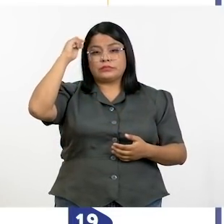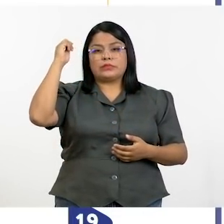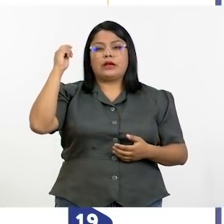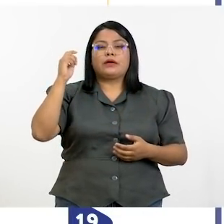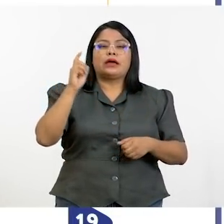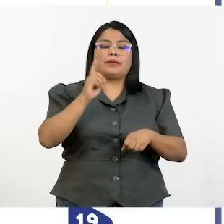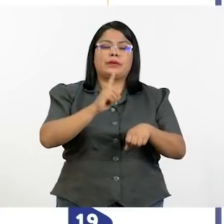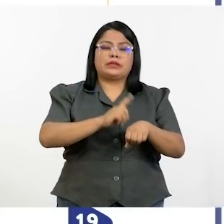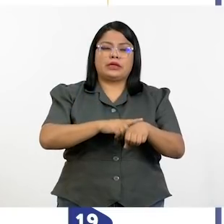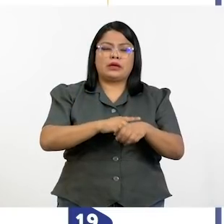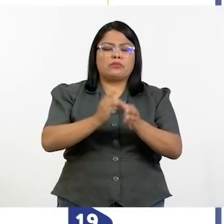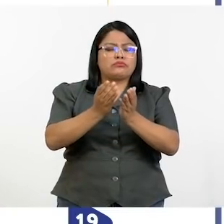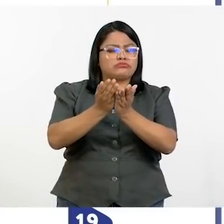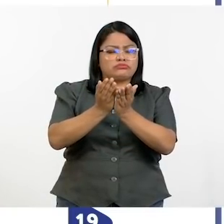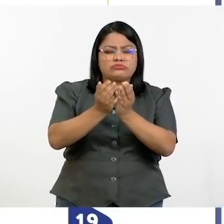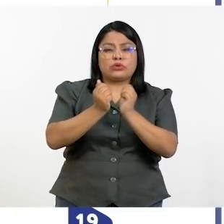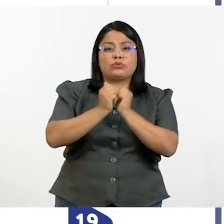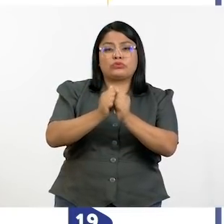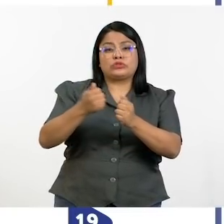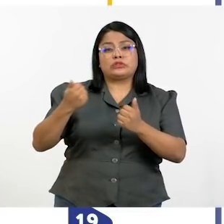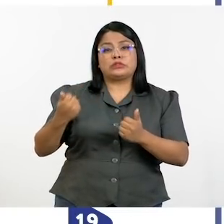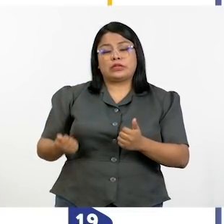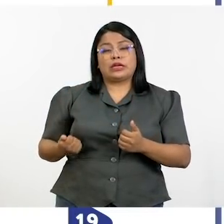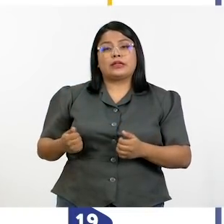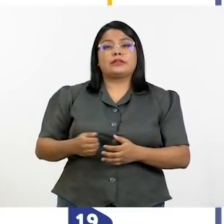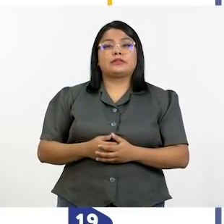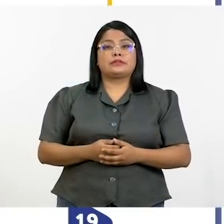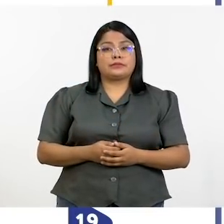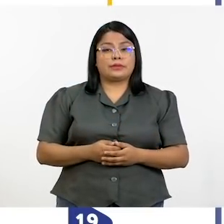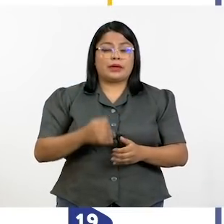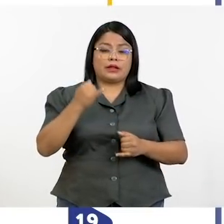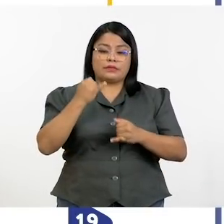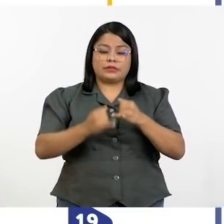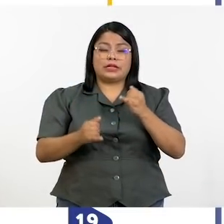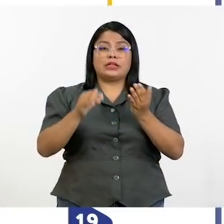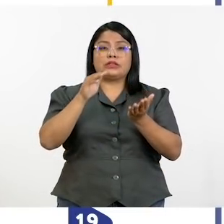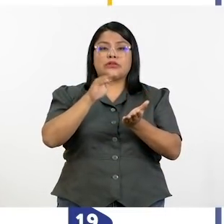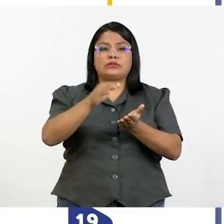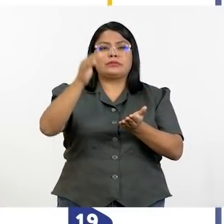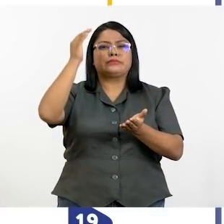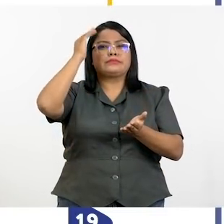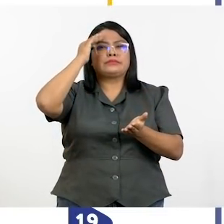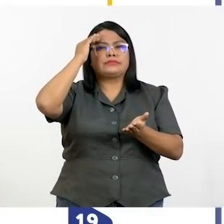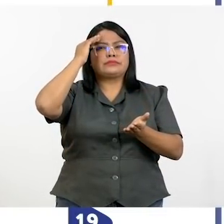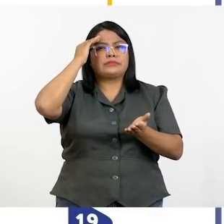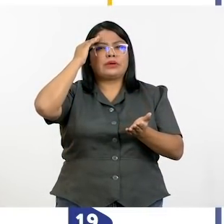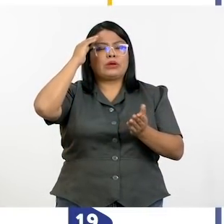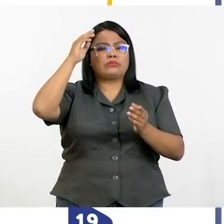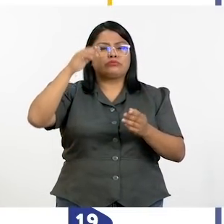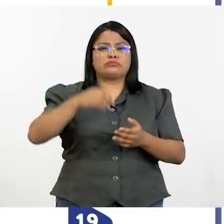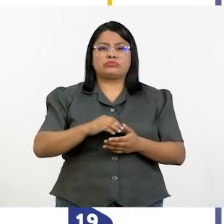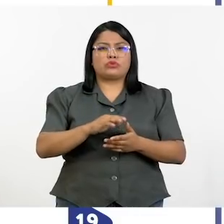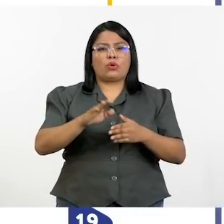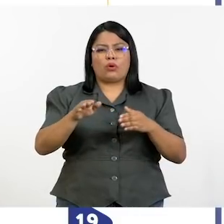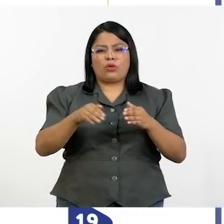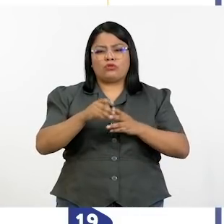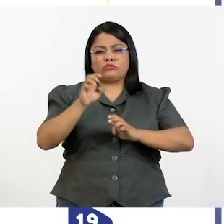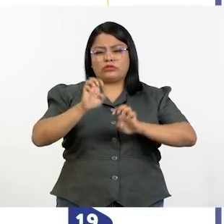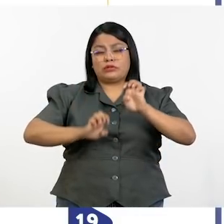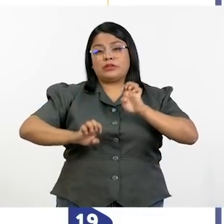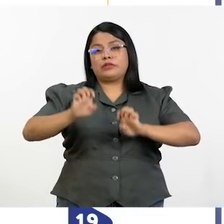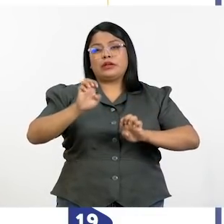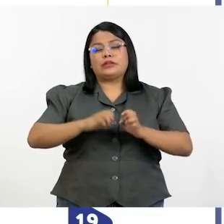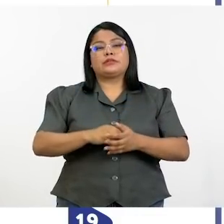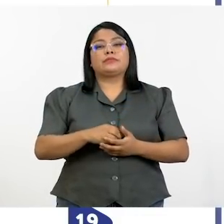para la lectura con los estudiantes, a fin de que desde el comienzo de la unidad conozcan los criterios con que serán